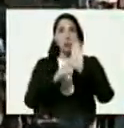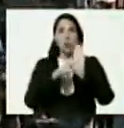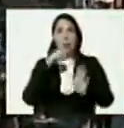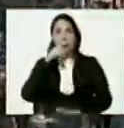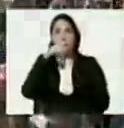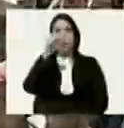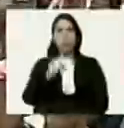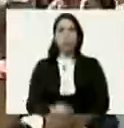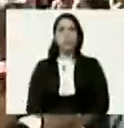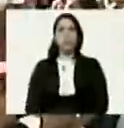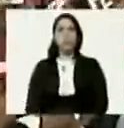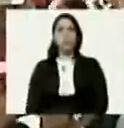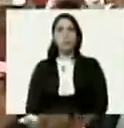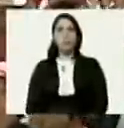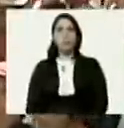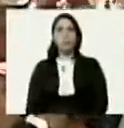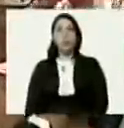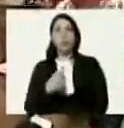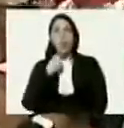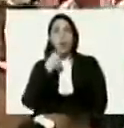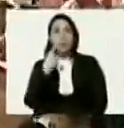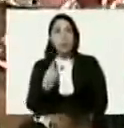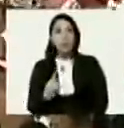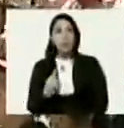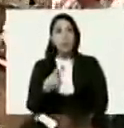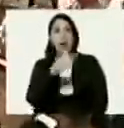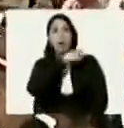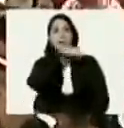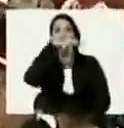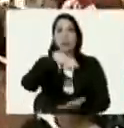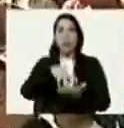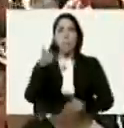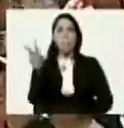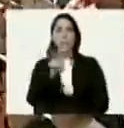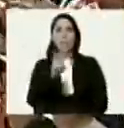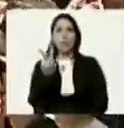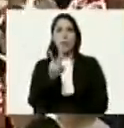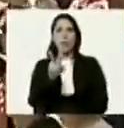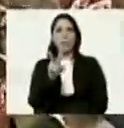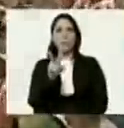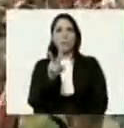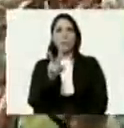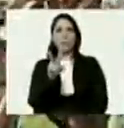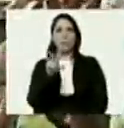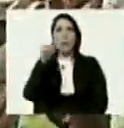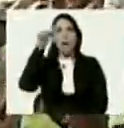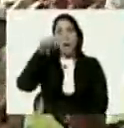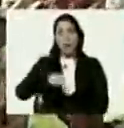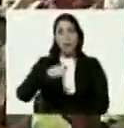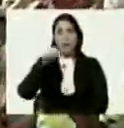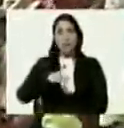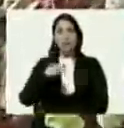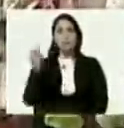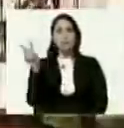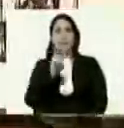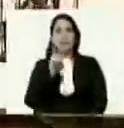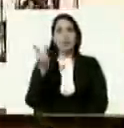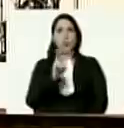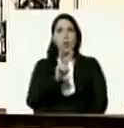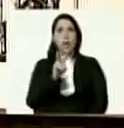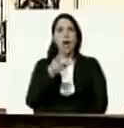Nicolás Maduro. Pero lo ha dicho el jefe de Estado venezolano: acá en Venezuela